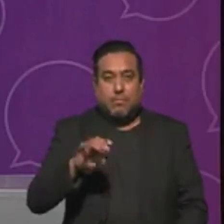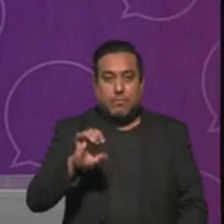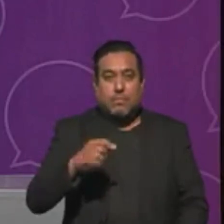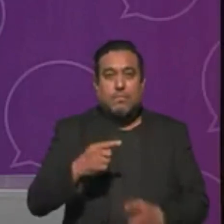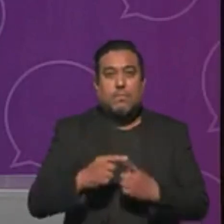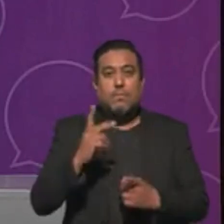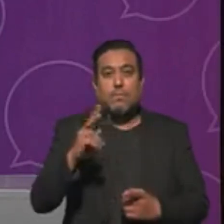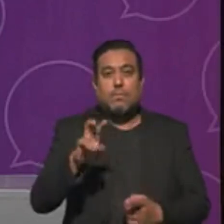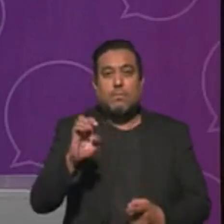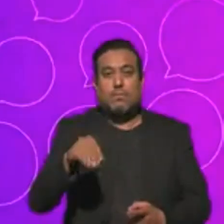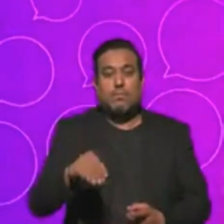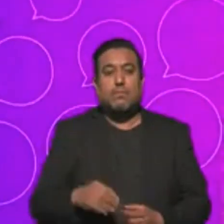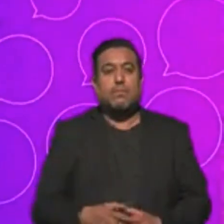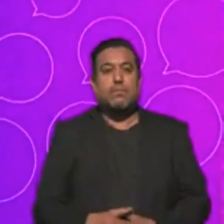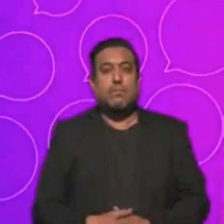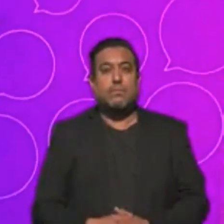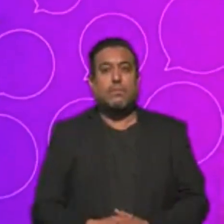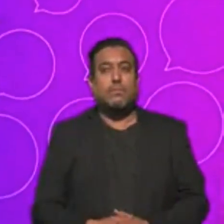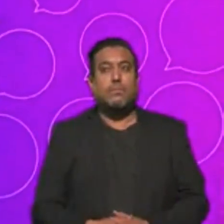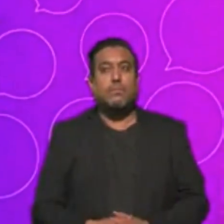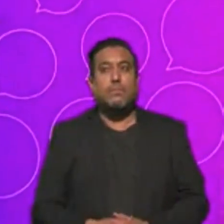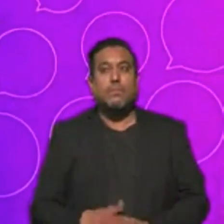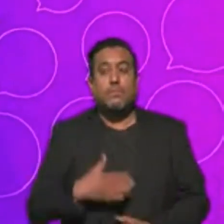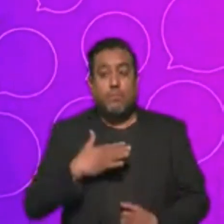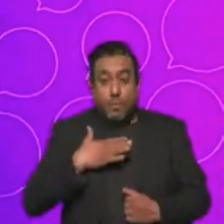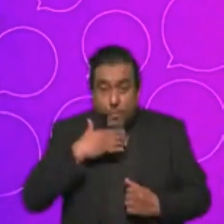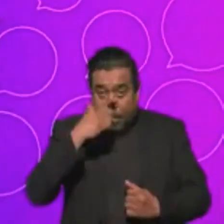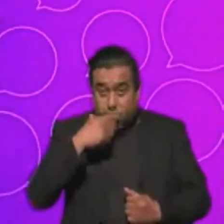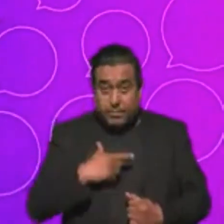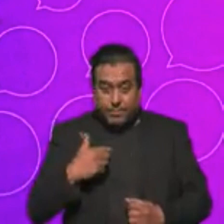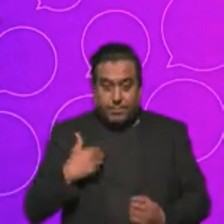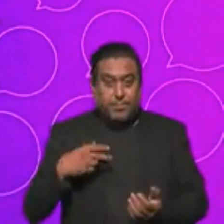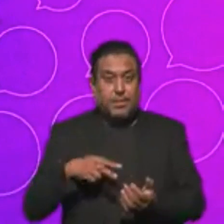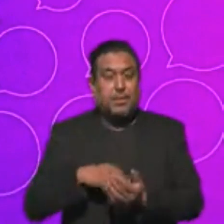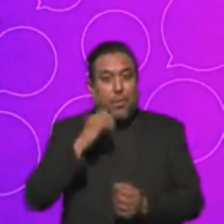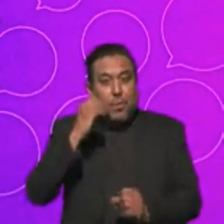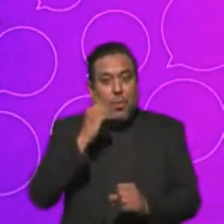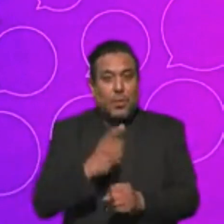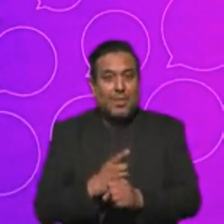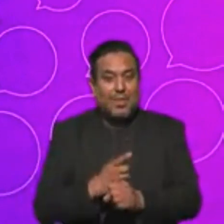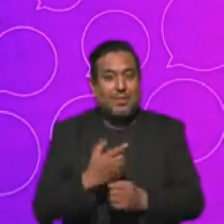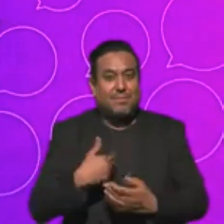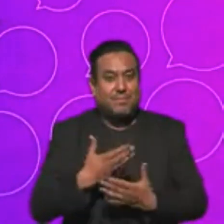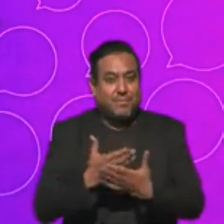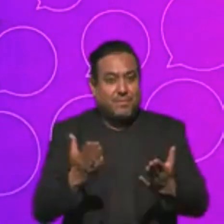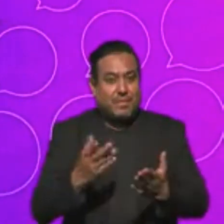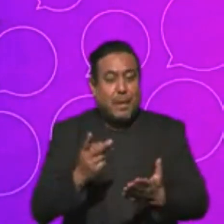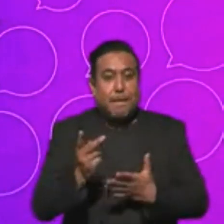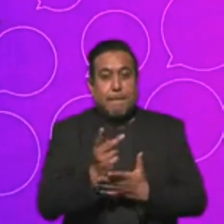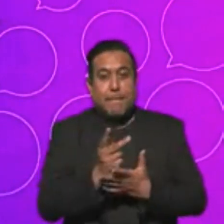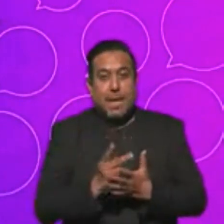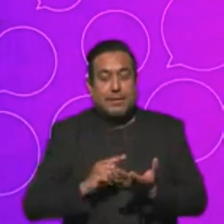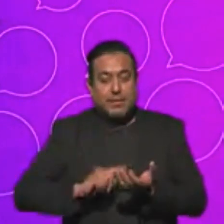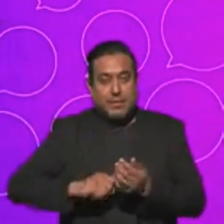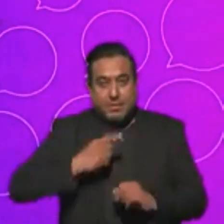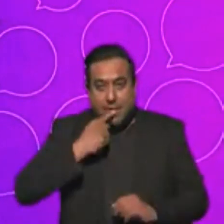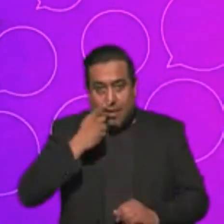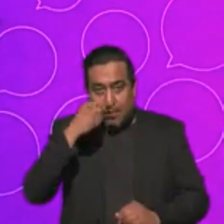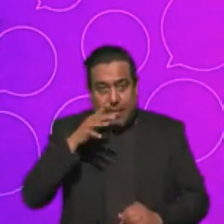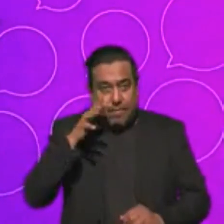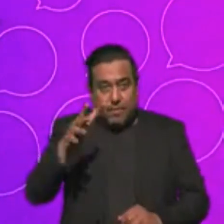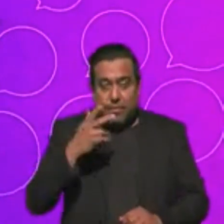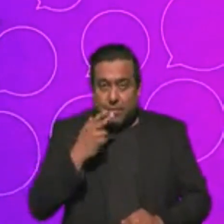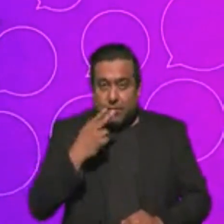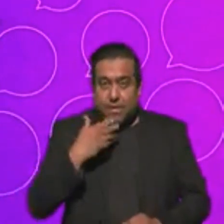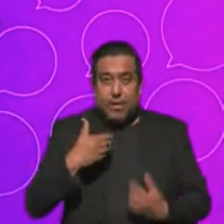ecologista de México Buenas noches agradezco esta oportunidad de dirigirme a ustedes y compartir mi plan Celaya sustentable para el futuro de Celaya